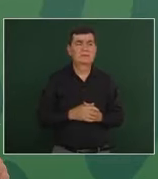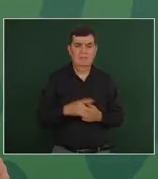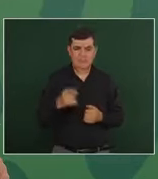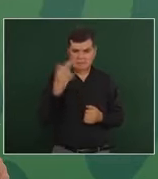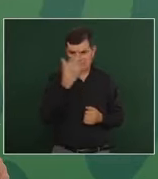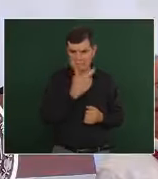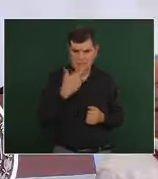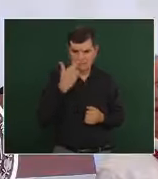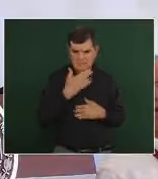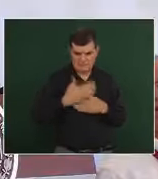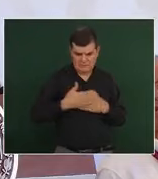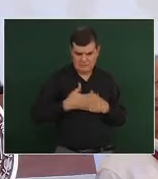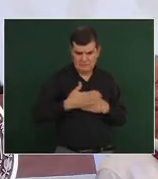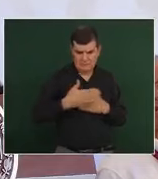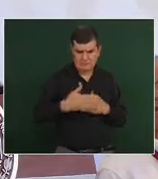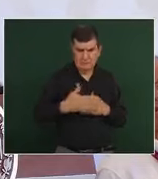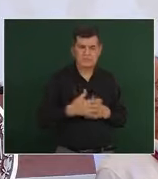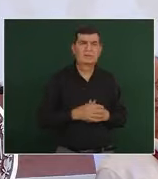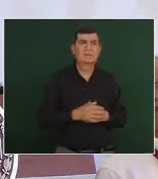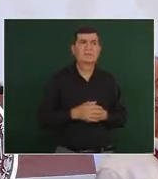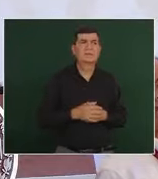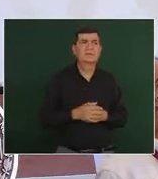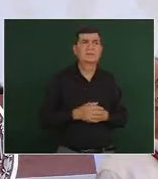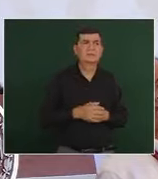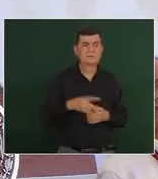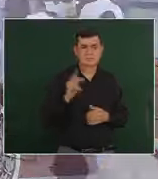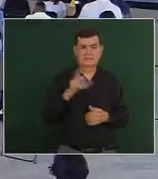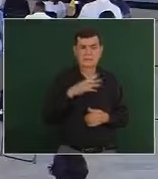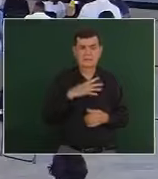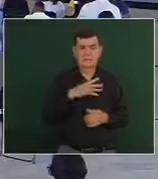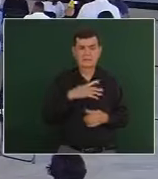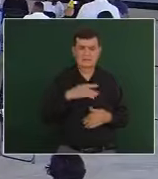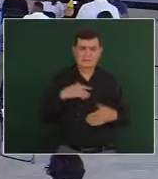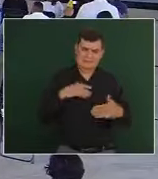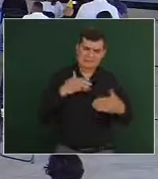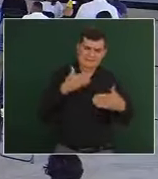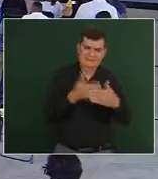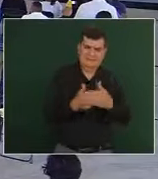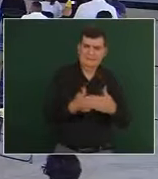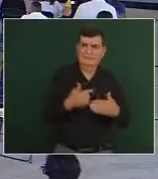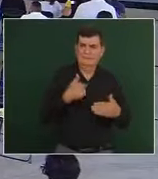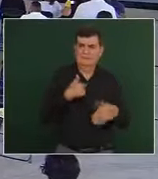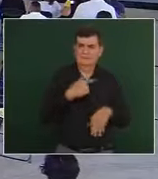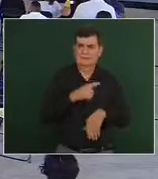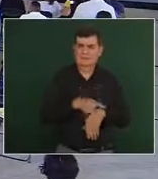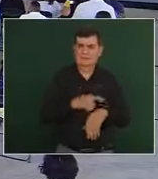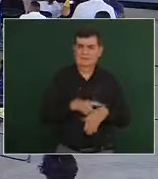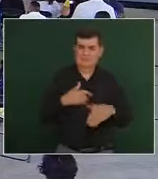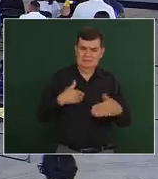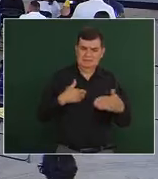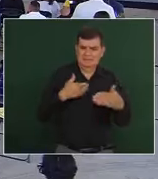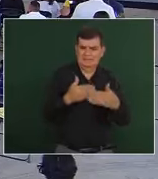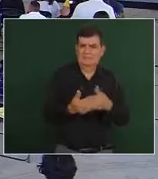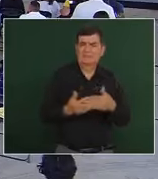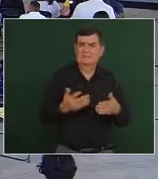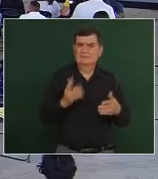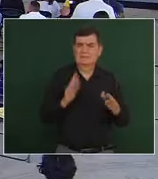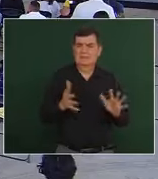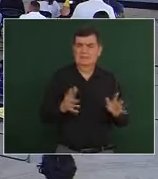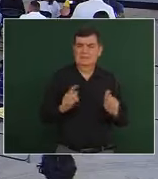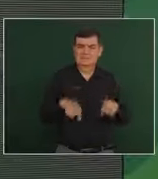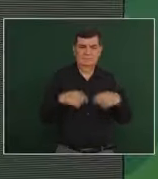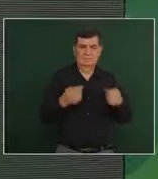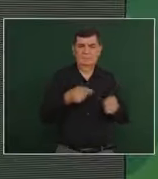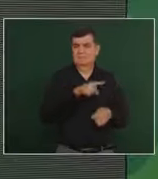revisen los archivos, pero ya se me está terminando el tiempo y lo que yo estoy viendo es